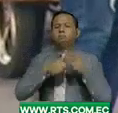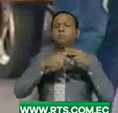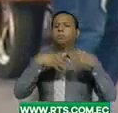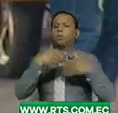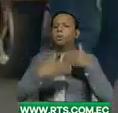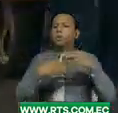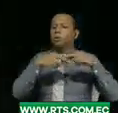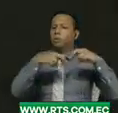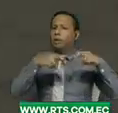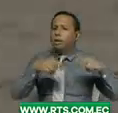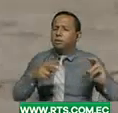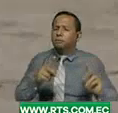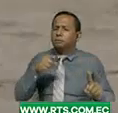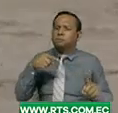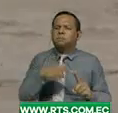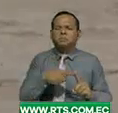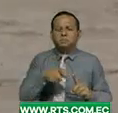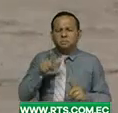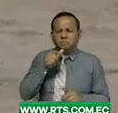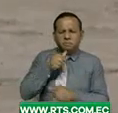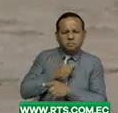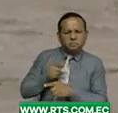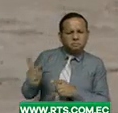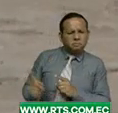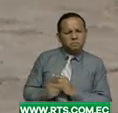investigativo para dar con el autor material e